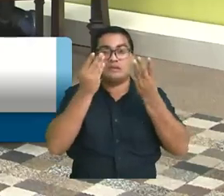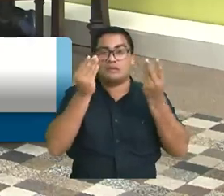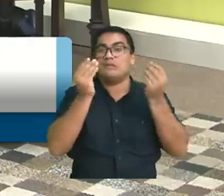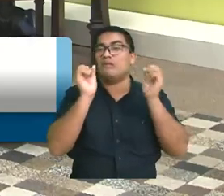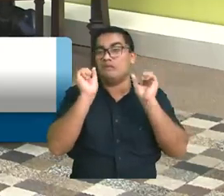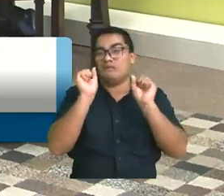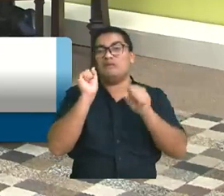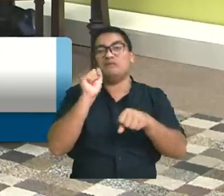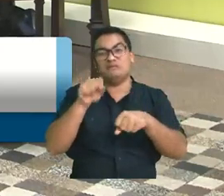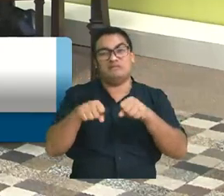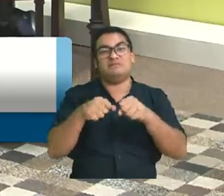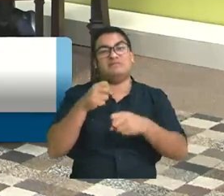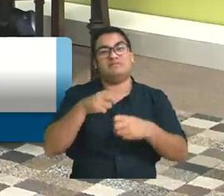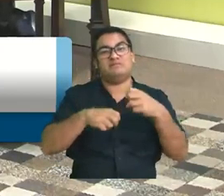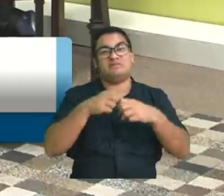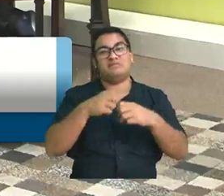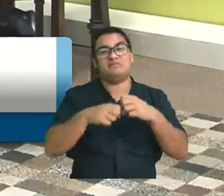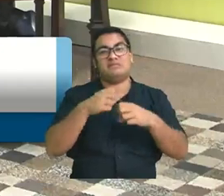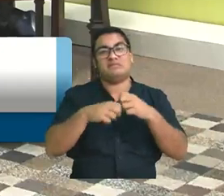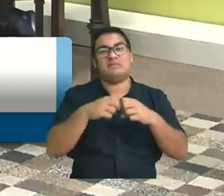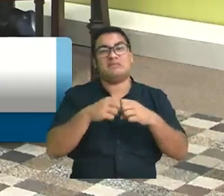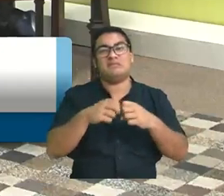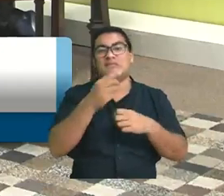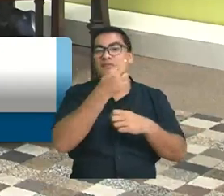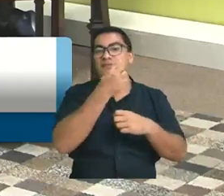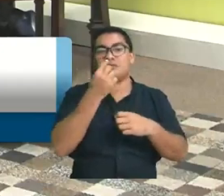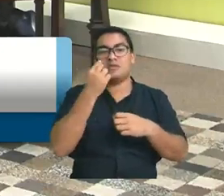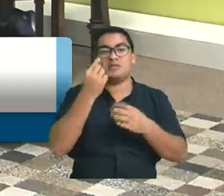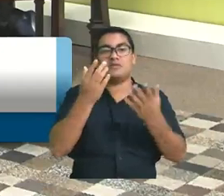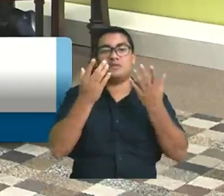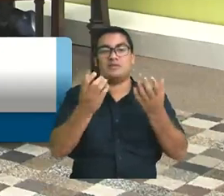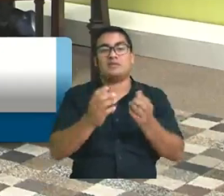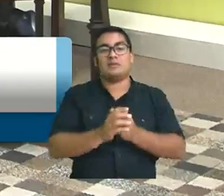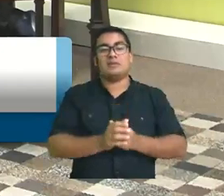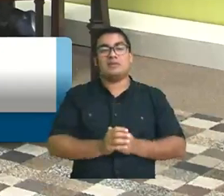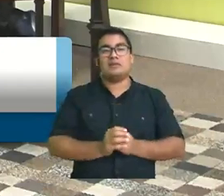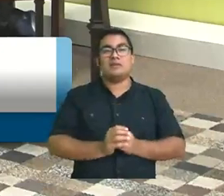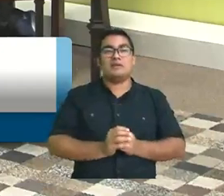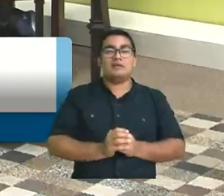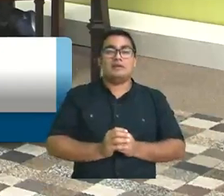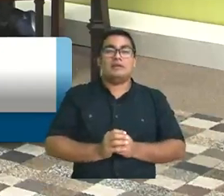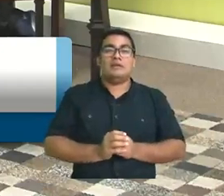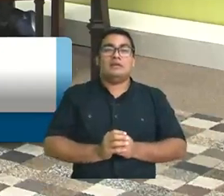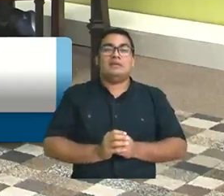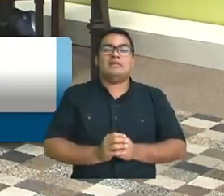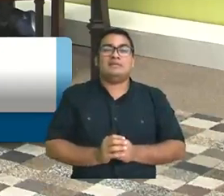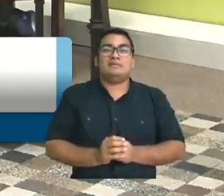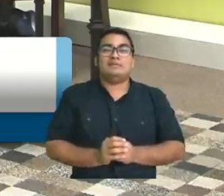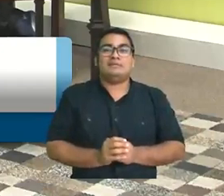habíamos dicho anteriormente, y esto nos va a conllevar a un ojo seco. Y el mecanismo